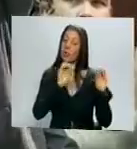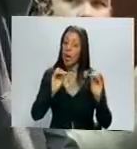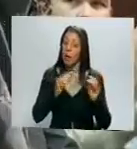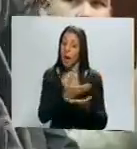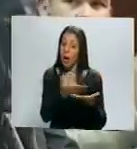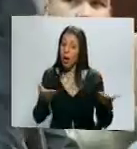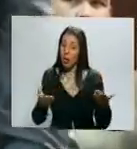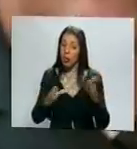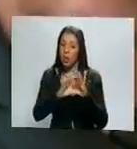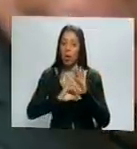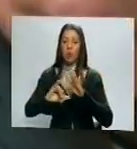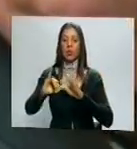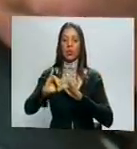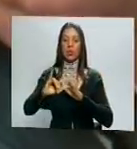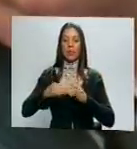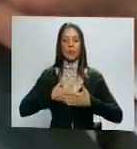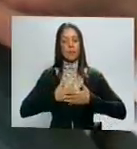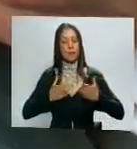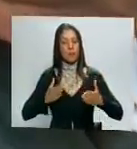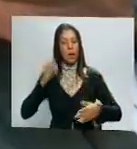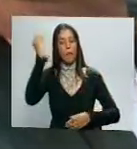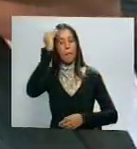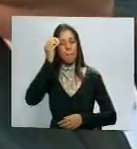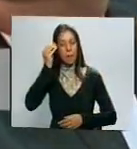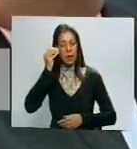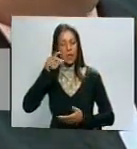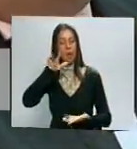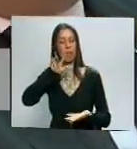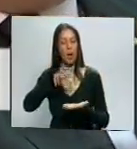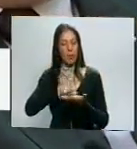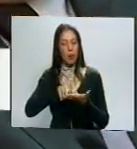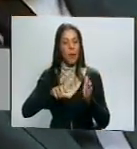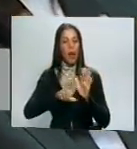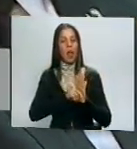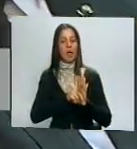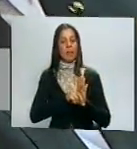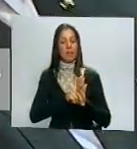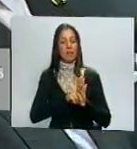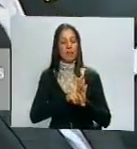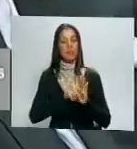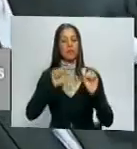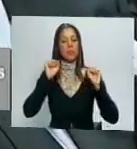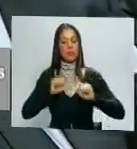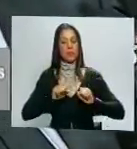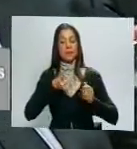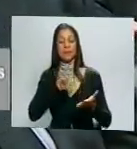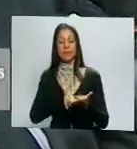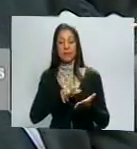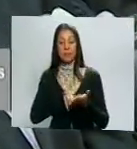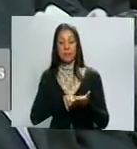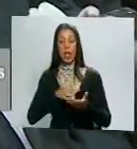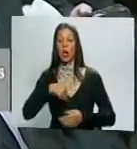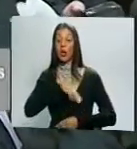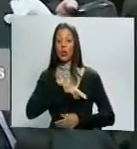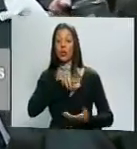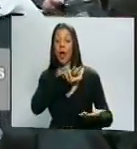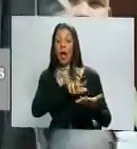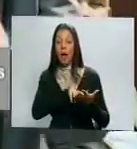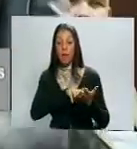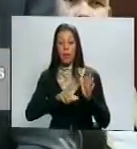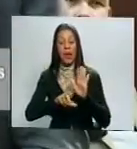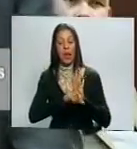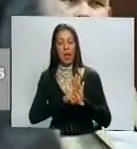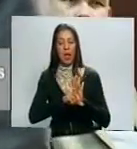nos abramos a la posibilidad de la aprobación de esta ley, y que no solamente aprobemos la ley,